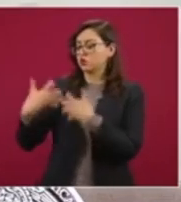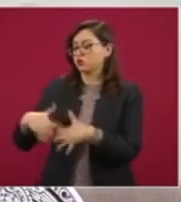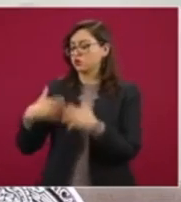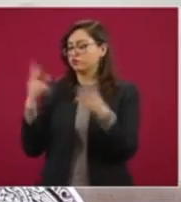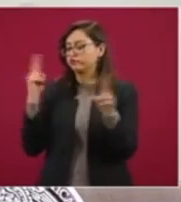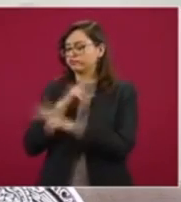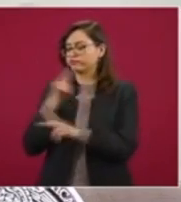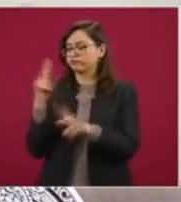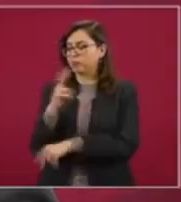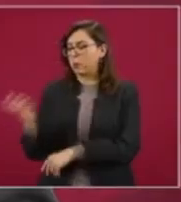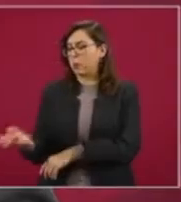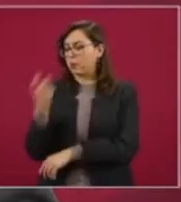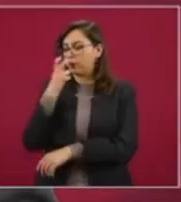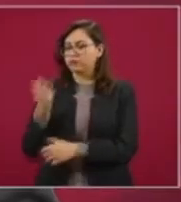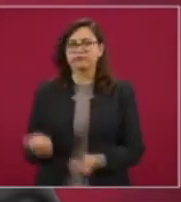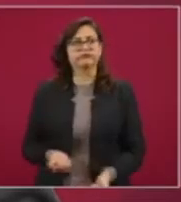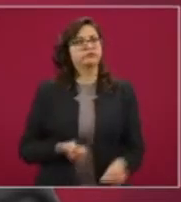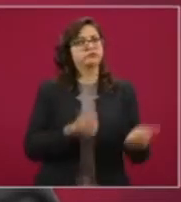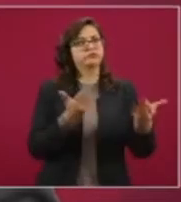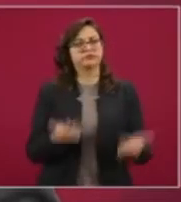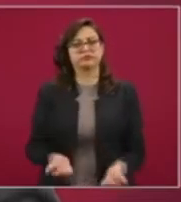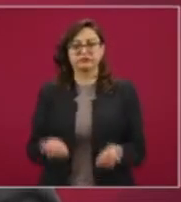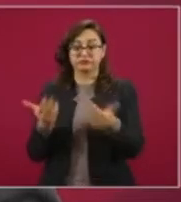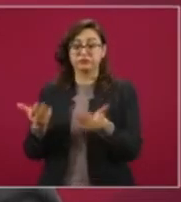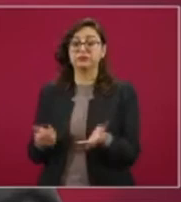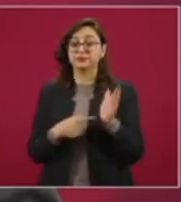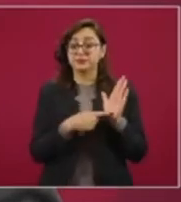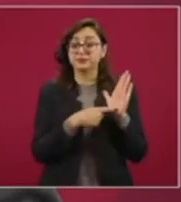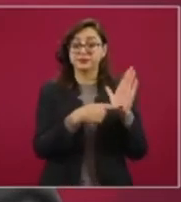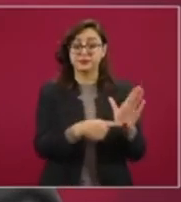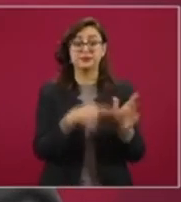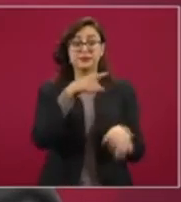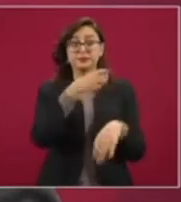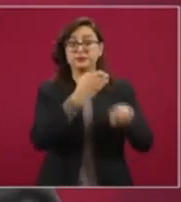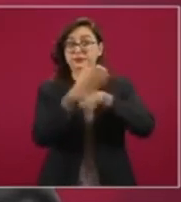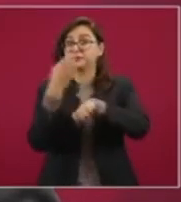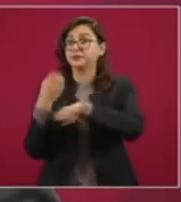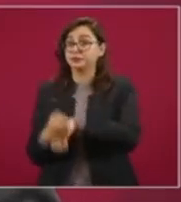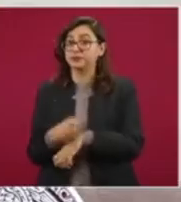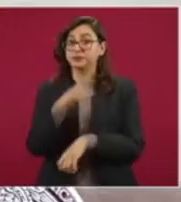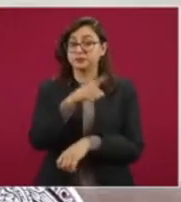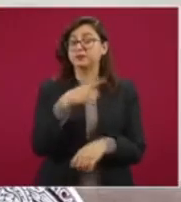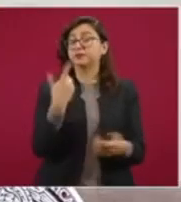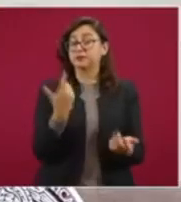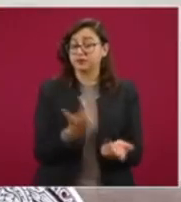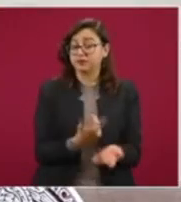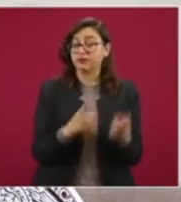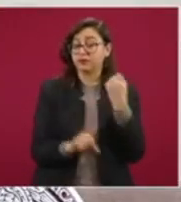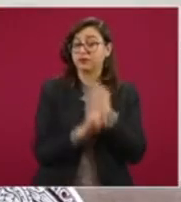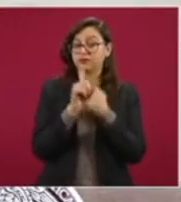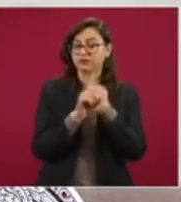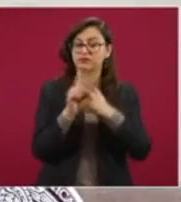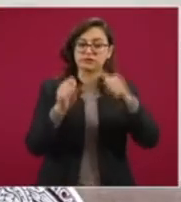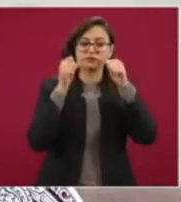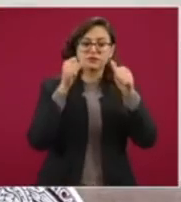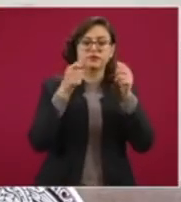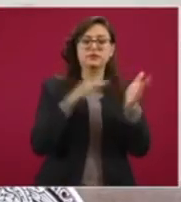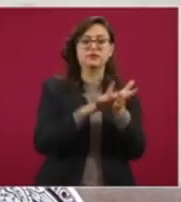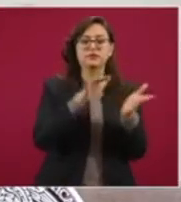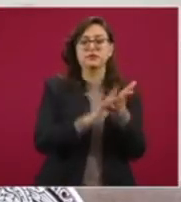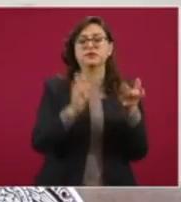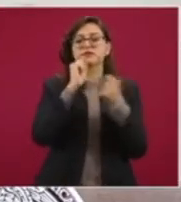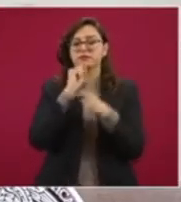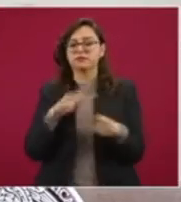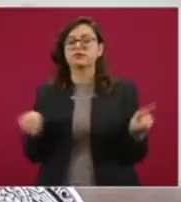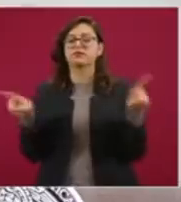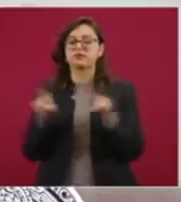algunas de las entidades que el subsecretario mostraba que había que seguir coadyuvando. De la misma manera, hemos seguido apoyando con equipos